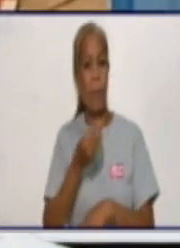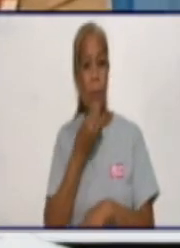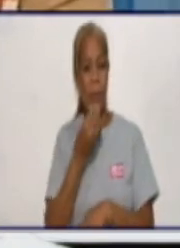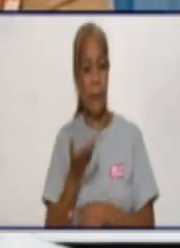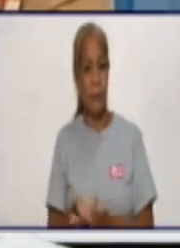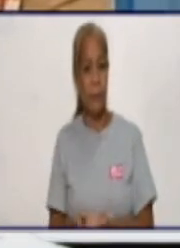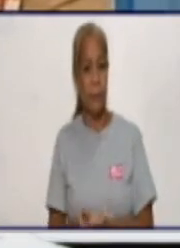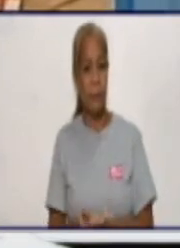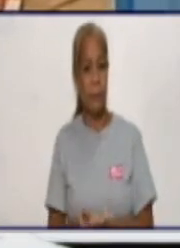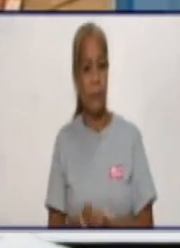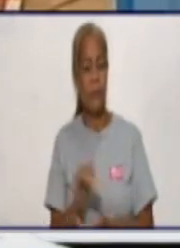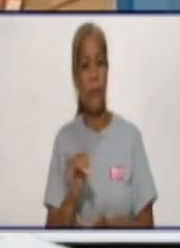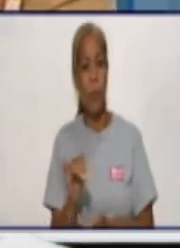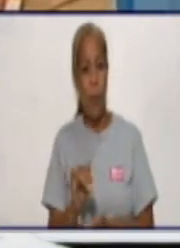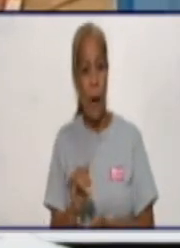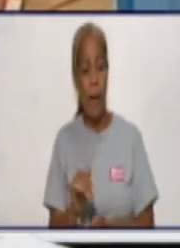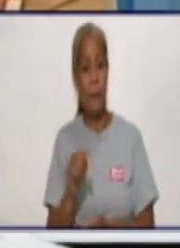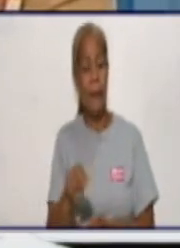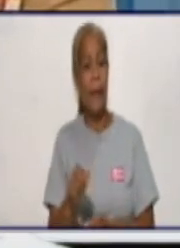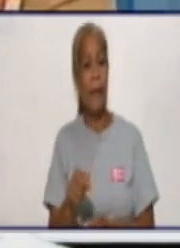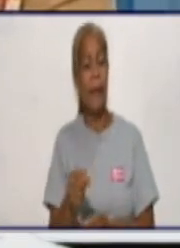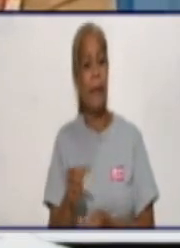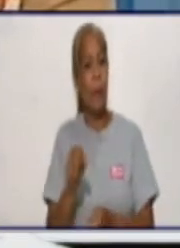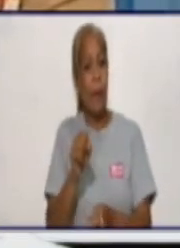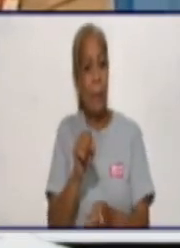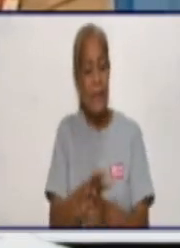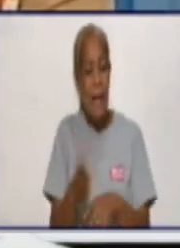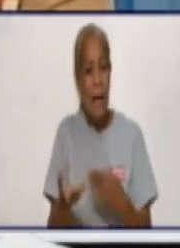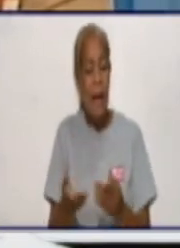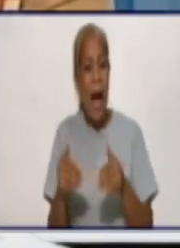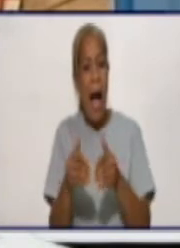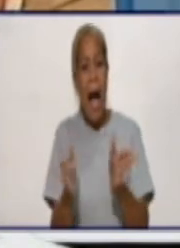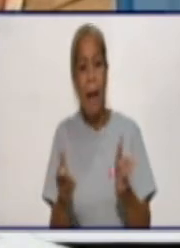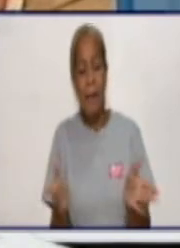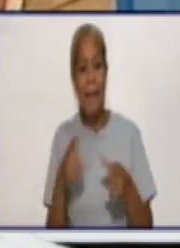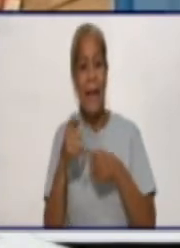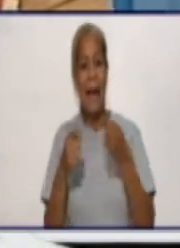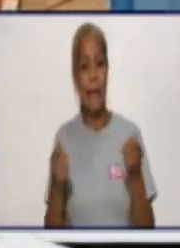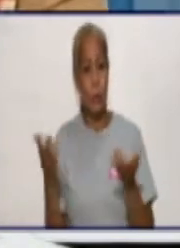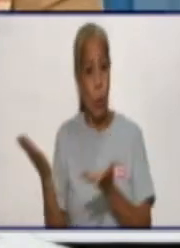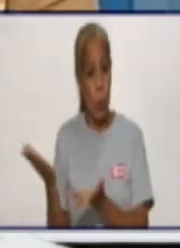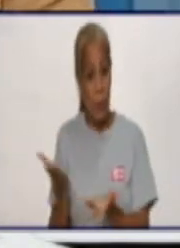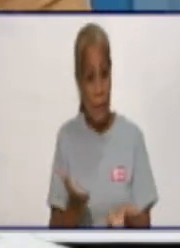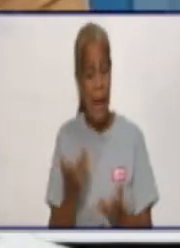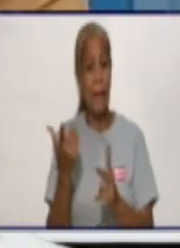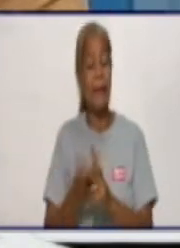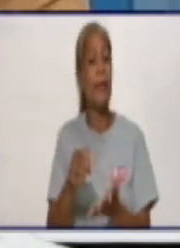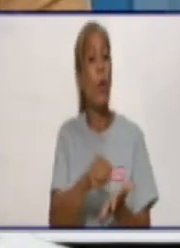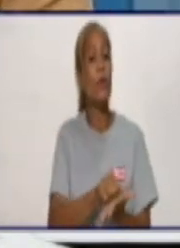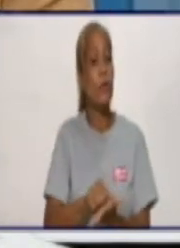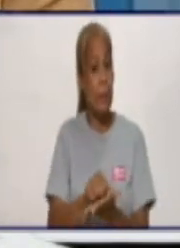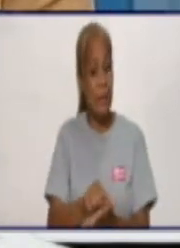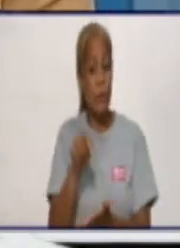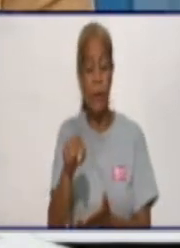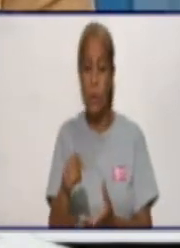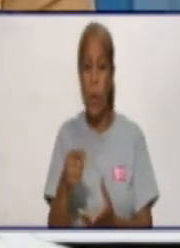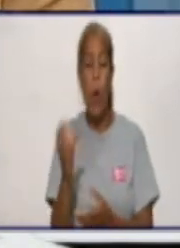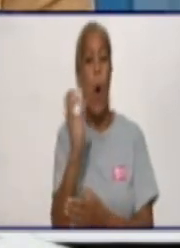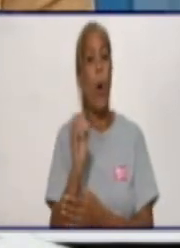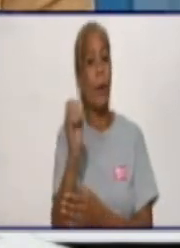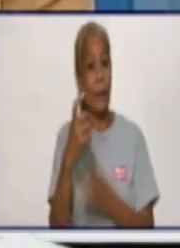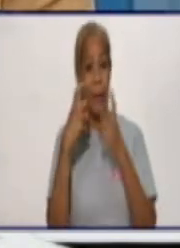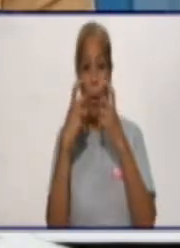servicios del comercio y de la gastronomía que es otro de los sectores que tiene un impacto directo en la población y creo que